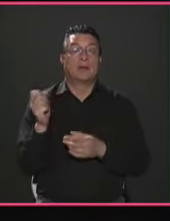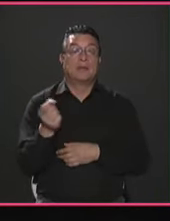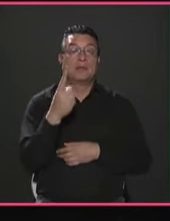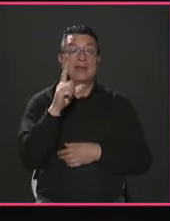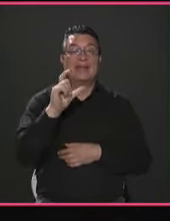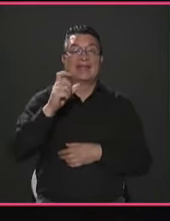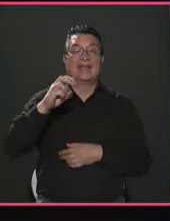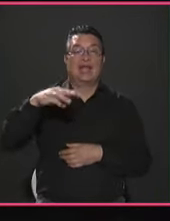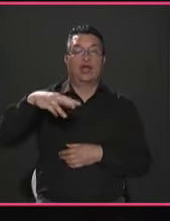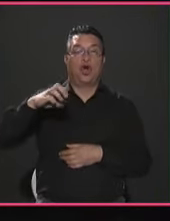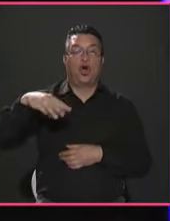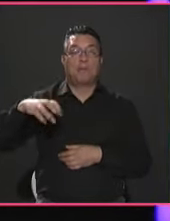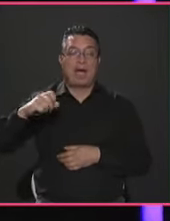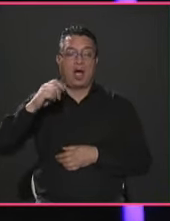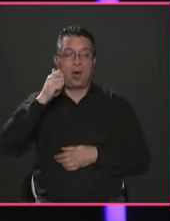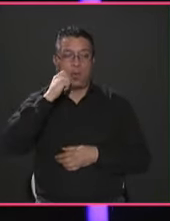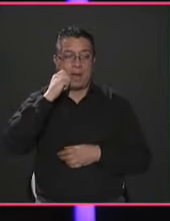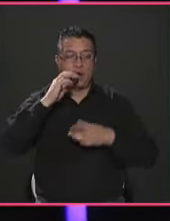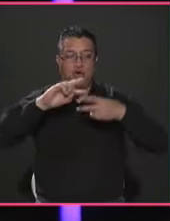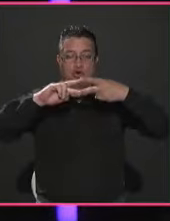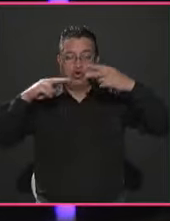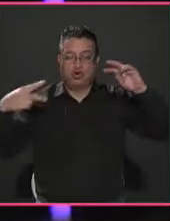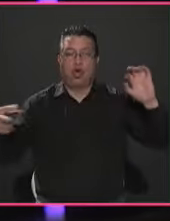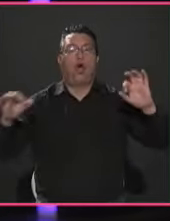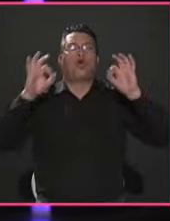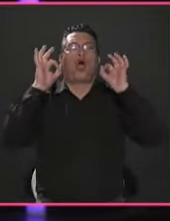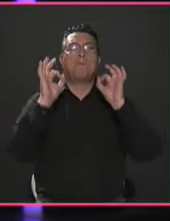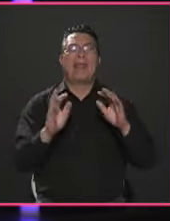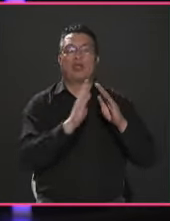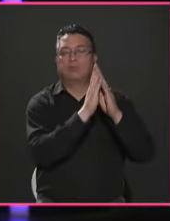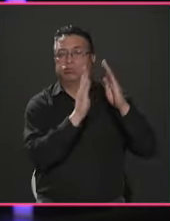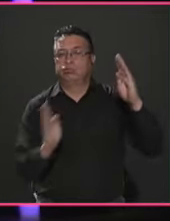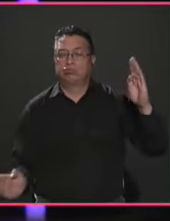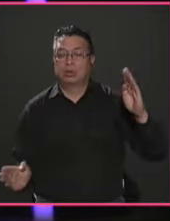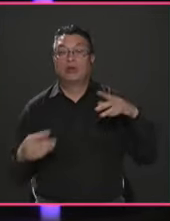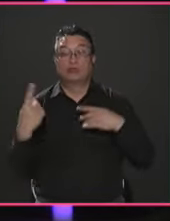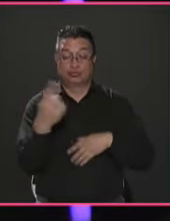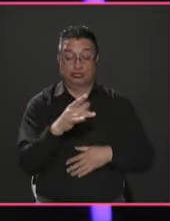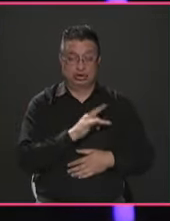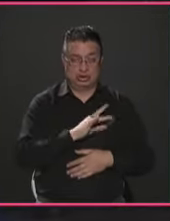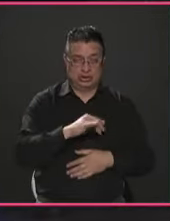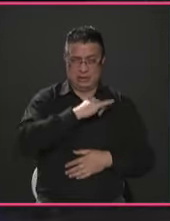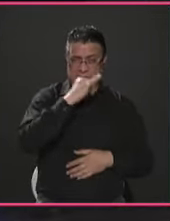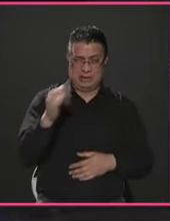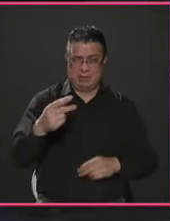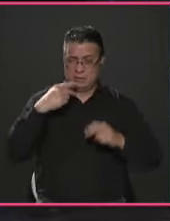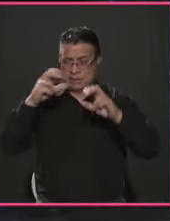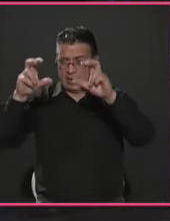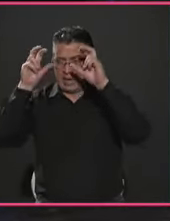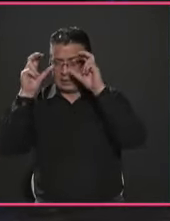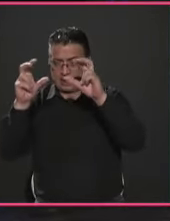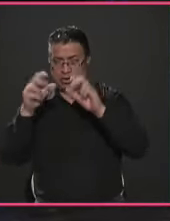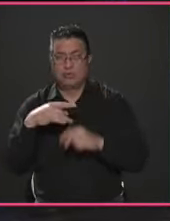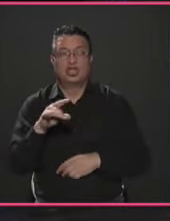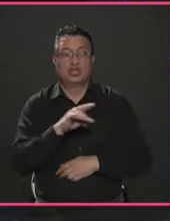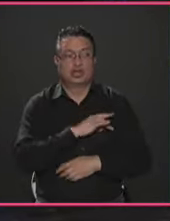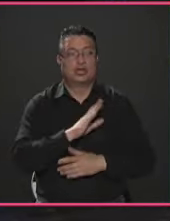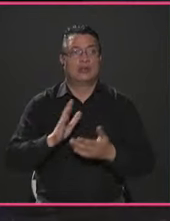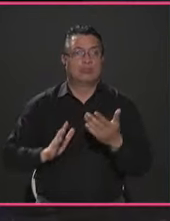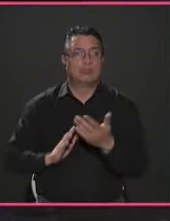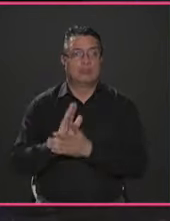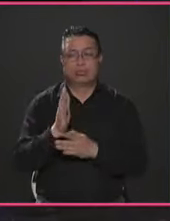humano completo nosotros eh siempre hemos estado atentos en Chile Yo podría decir que chile partió temprano